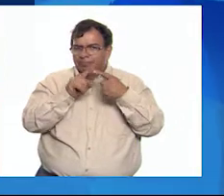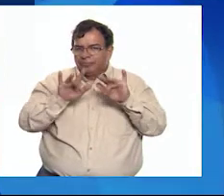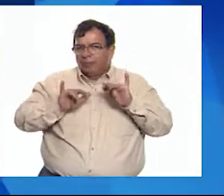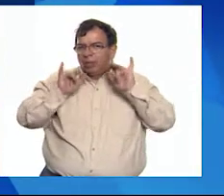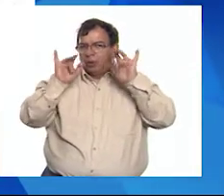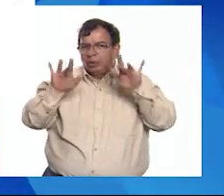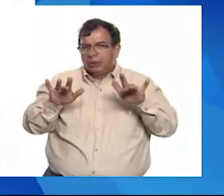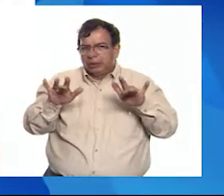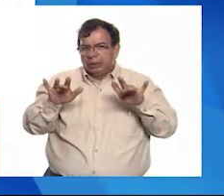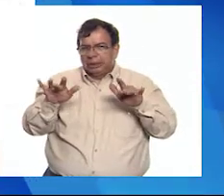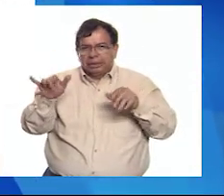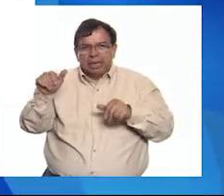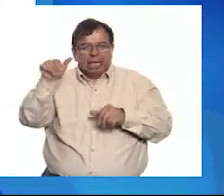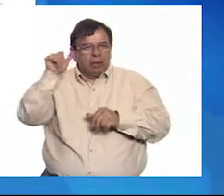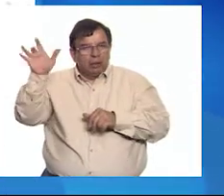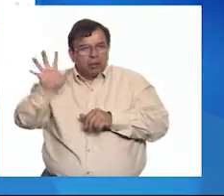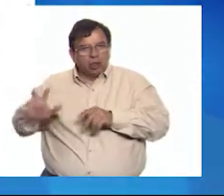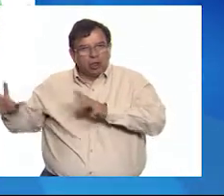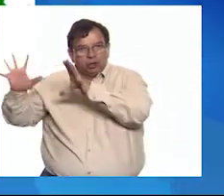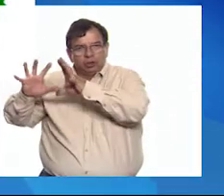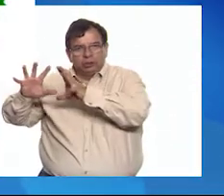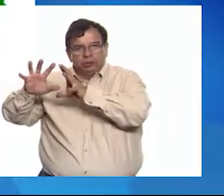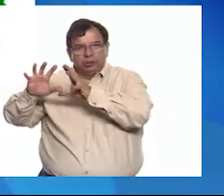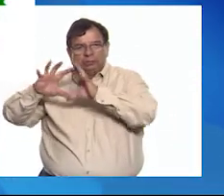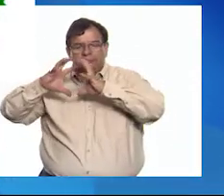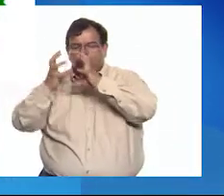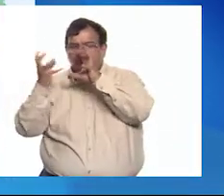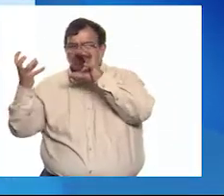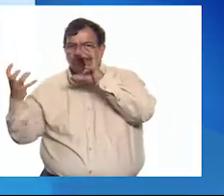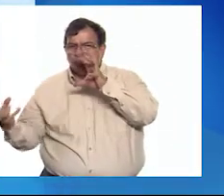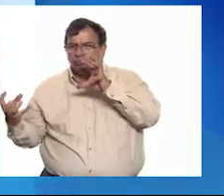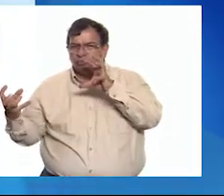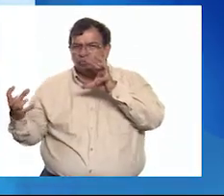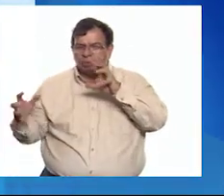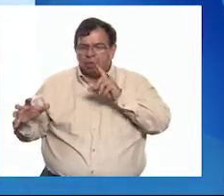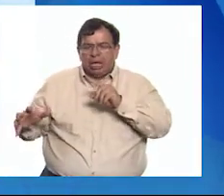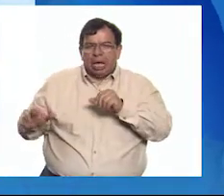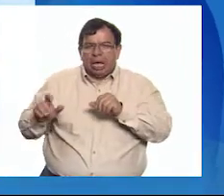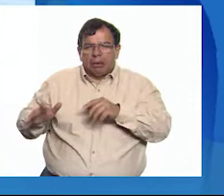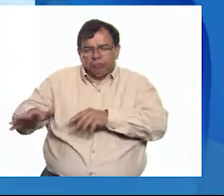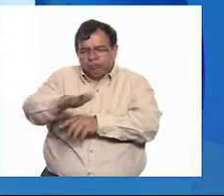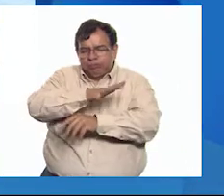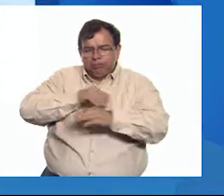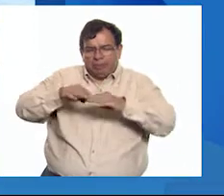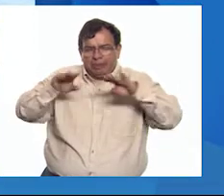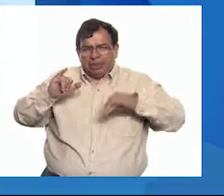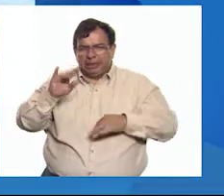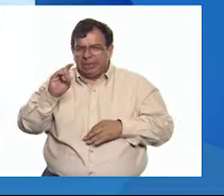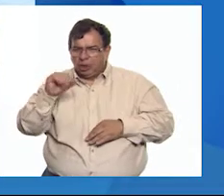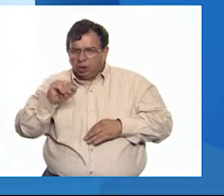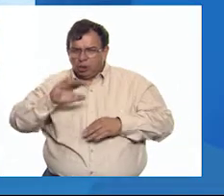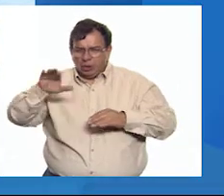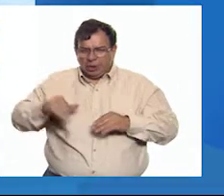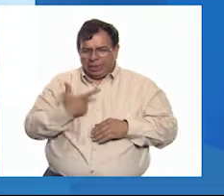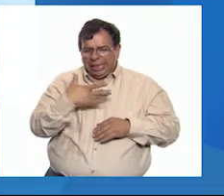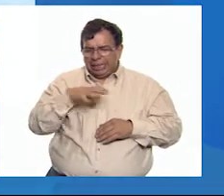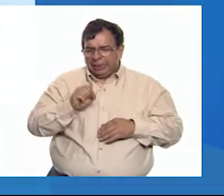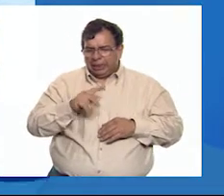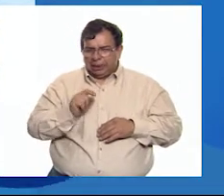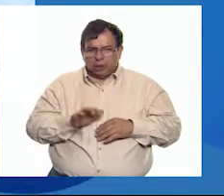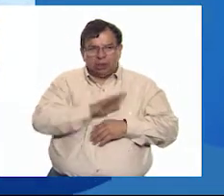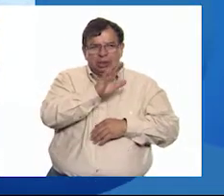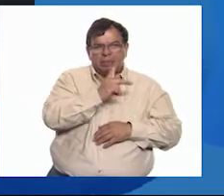Australia es un país de Oceanía, situado en el hemisferio sur de la Tierra, que está rodeado por los océanos Índico, Glacial Antártico